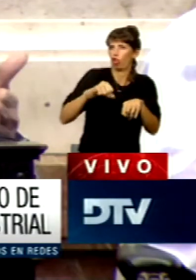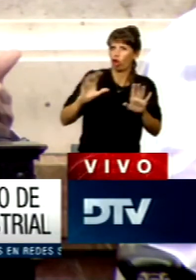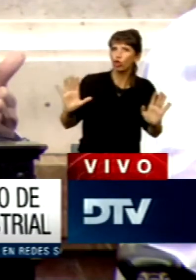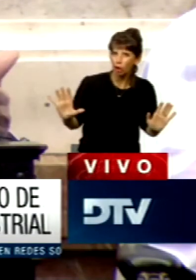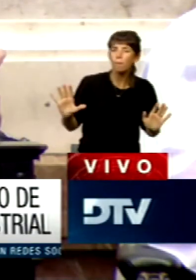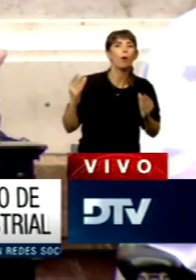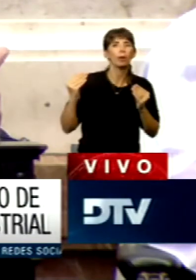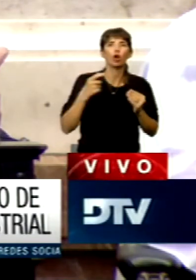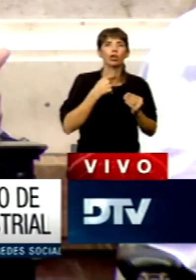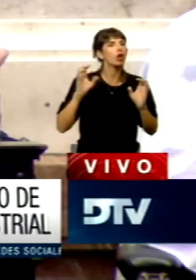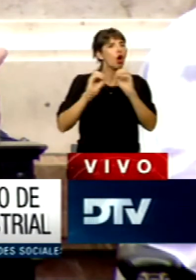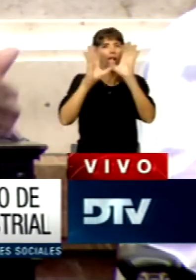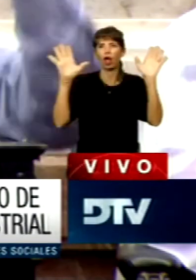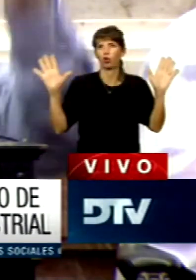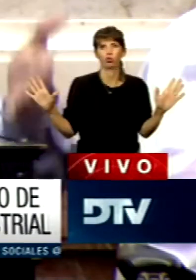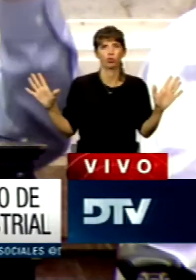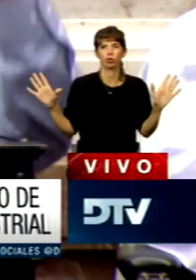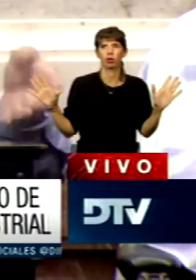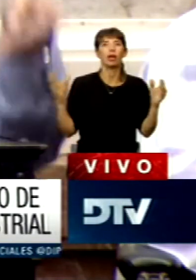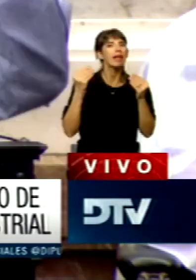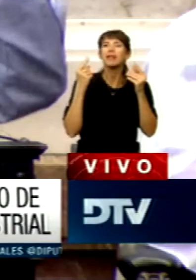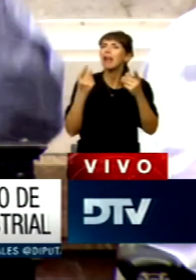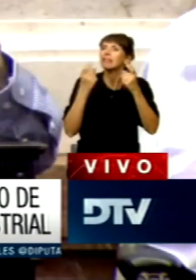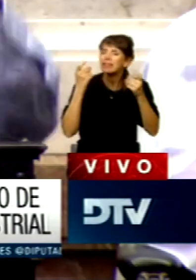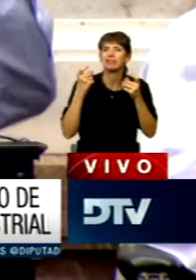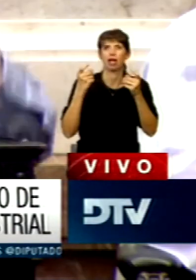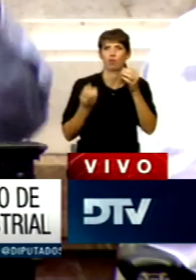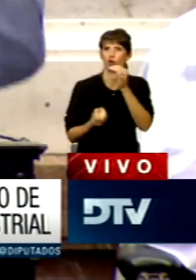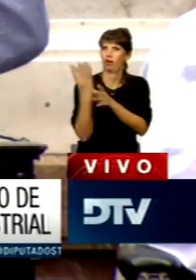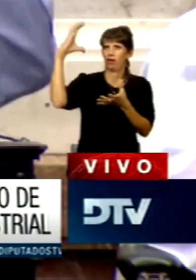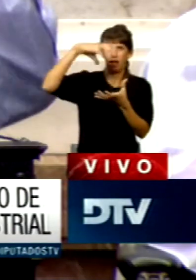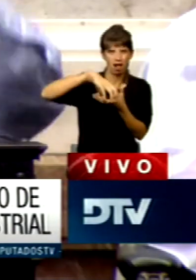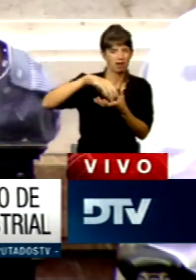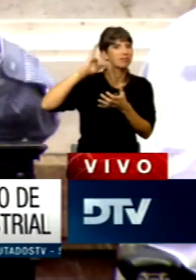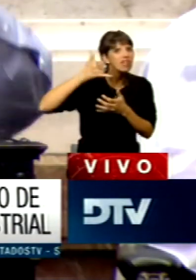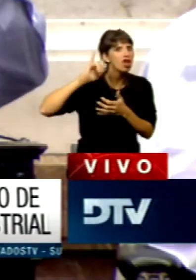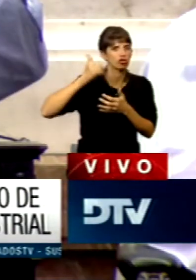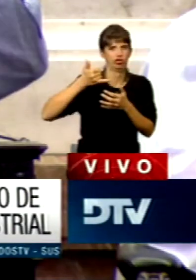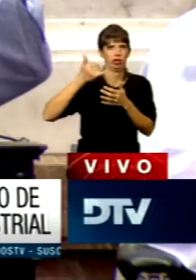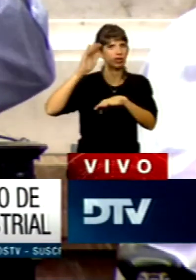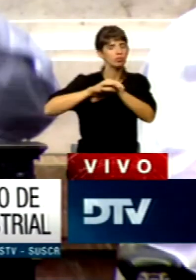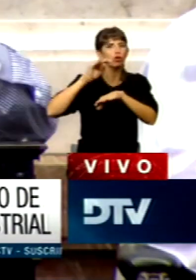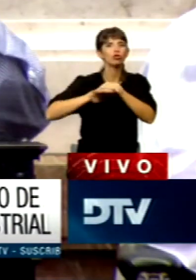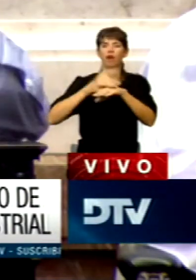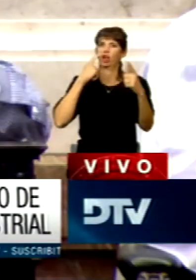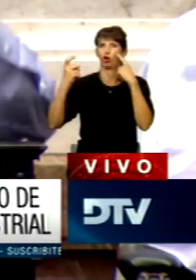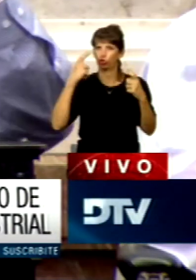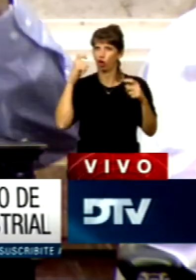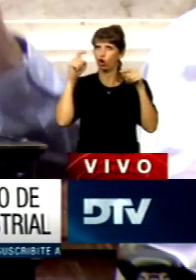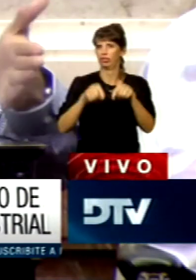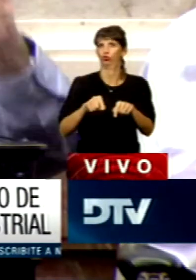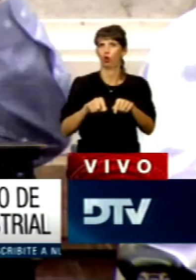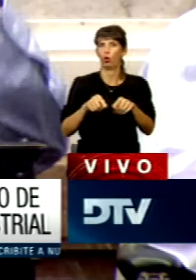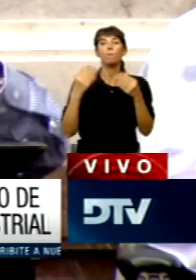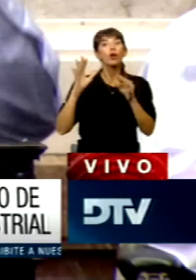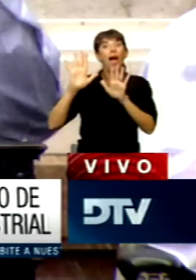quede absolutamente claro que es necesario un organismo específico para regular esta actividad, porque así